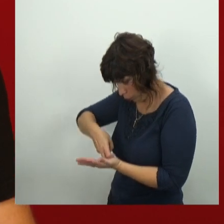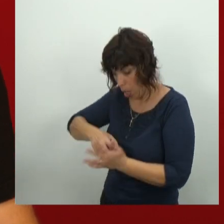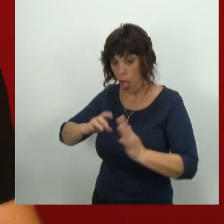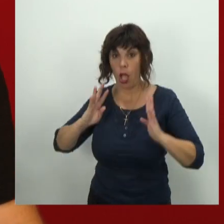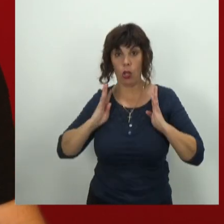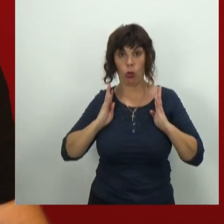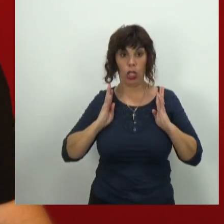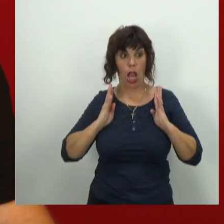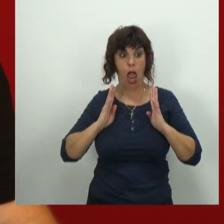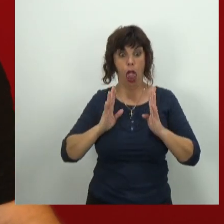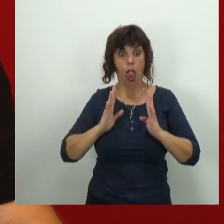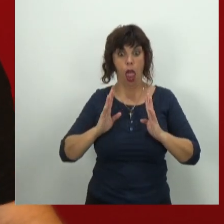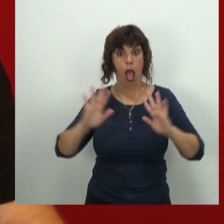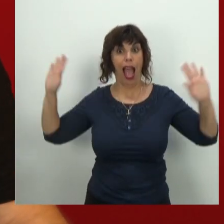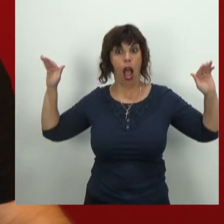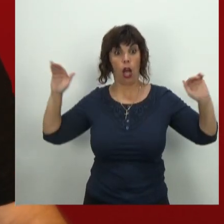Satanás